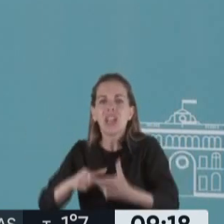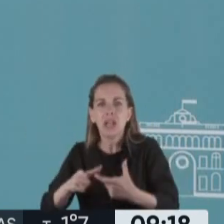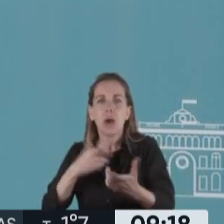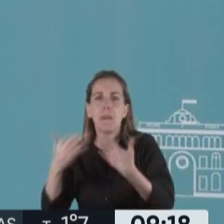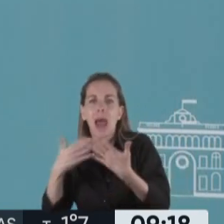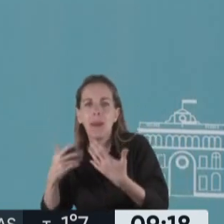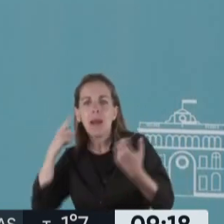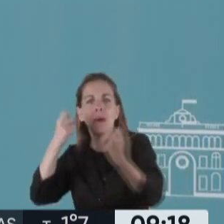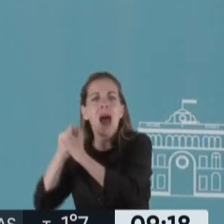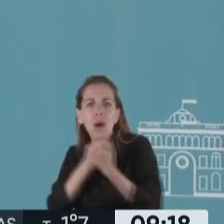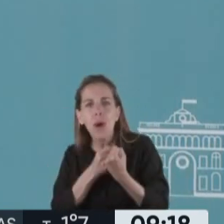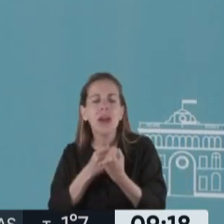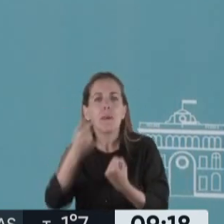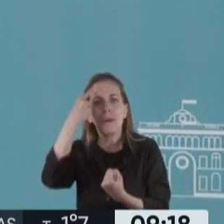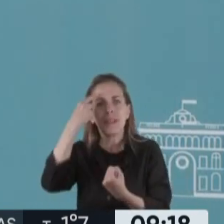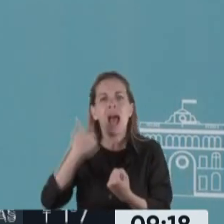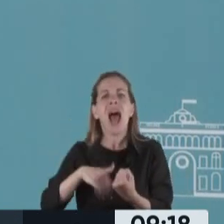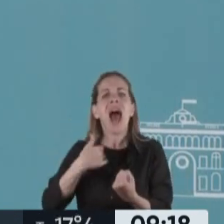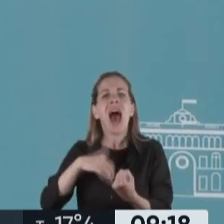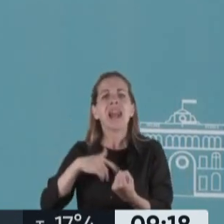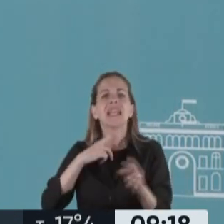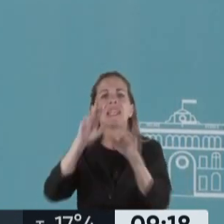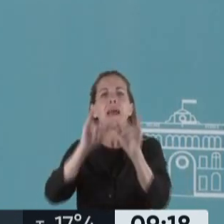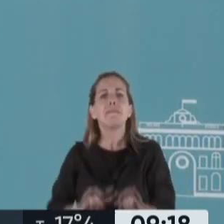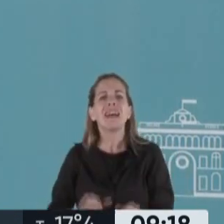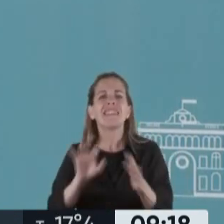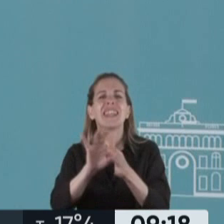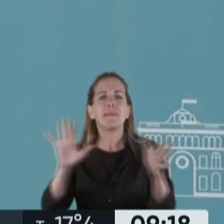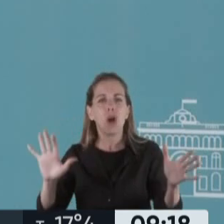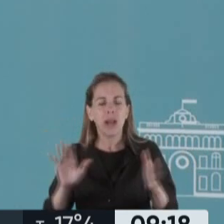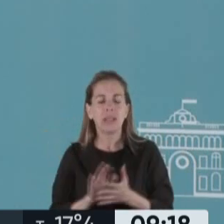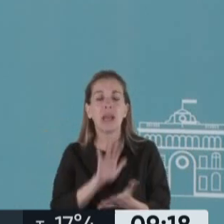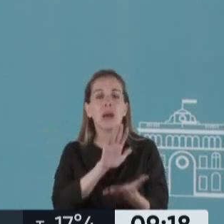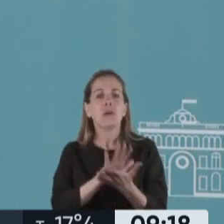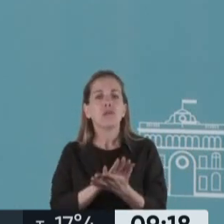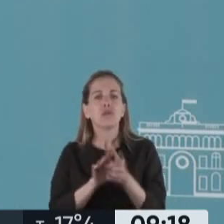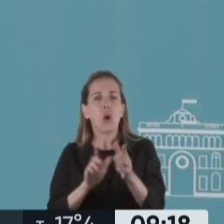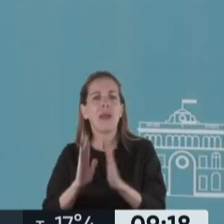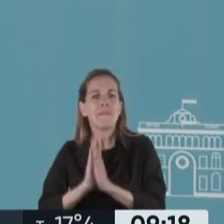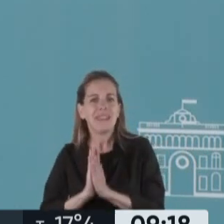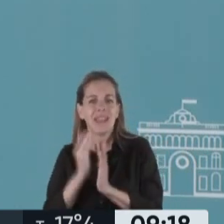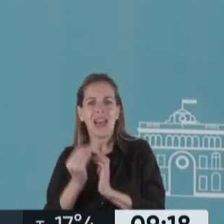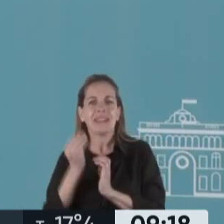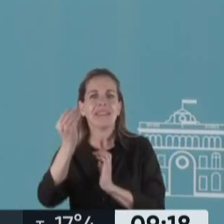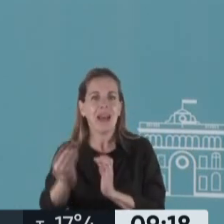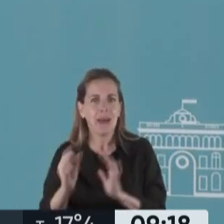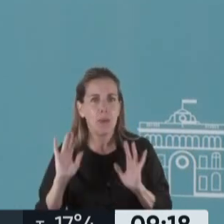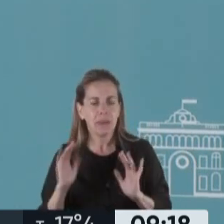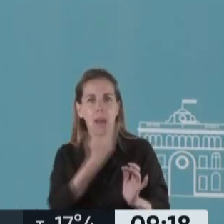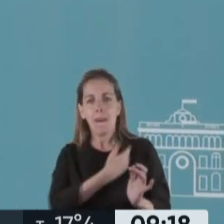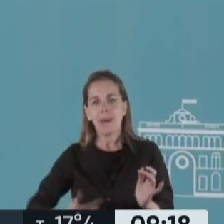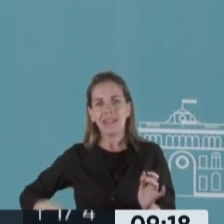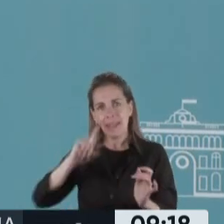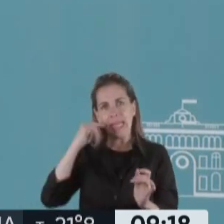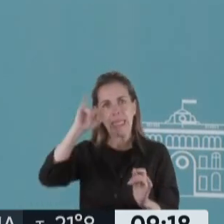podemos consolidar una Argentina nuevamente en paz y democrática. Con respecto a la misa del sábado, el presidente